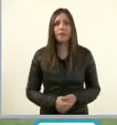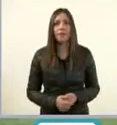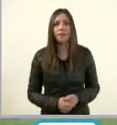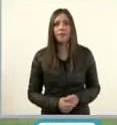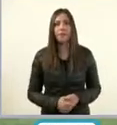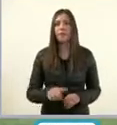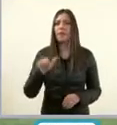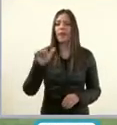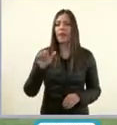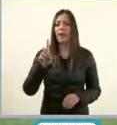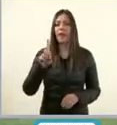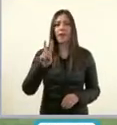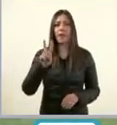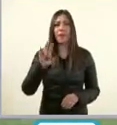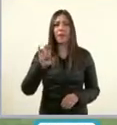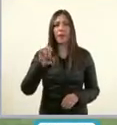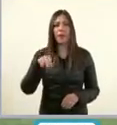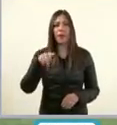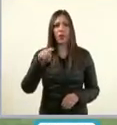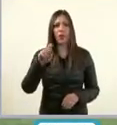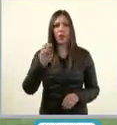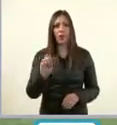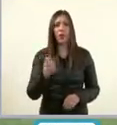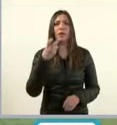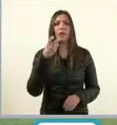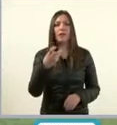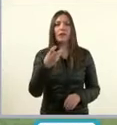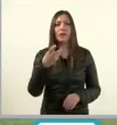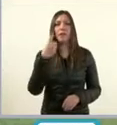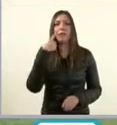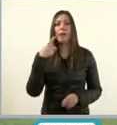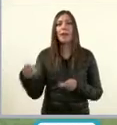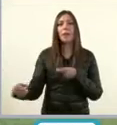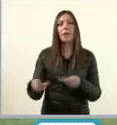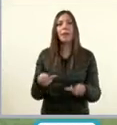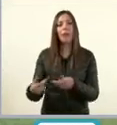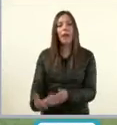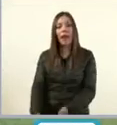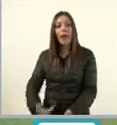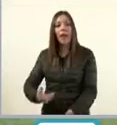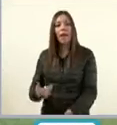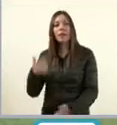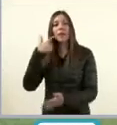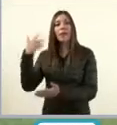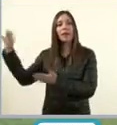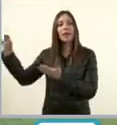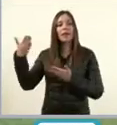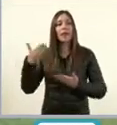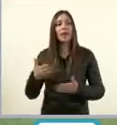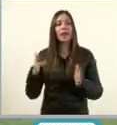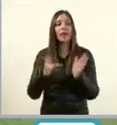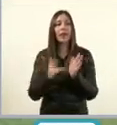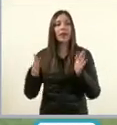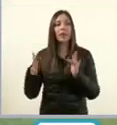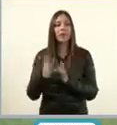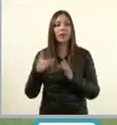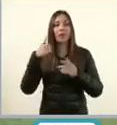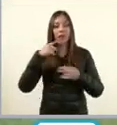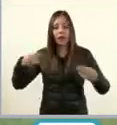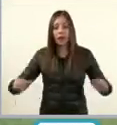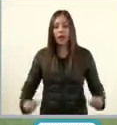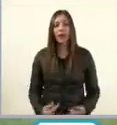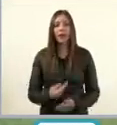El Adviento es la etapa de preparación de la llegada de Jesús a este mundo, o sea, del nacimiento de Cristo. Ya.